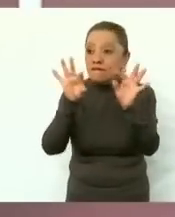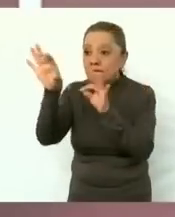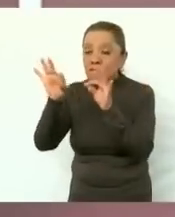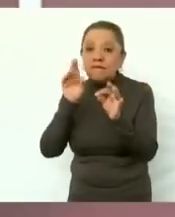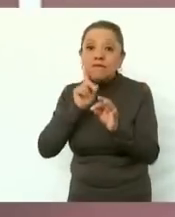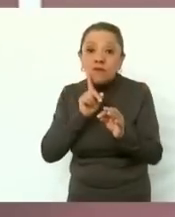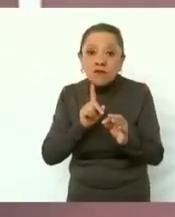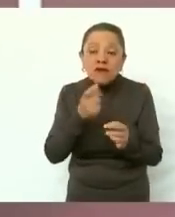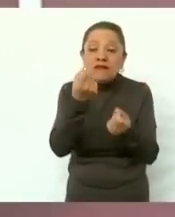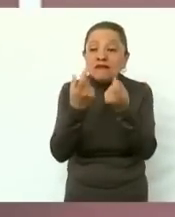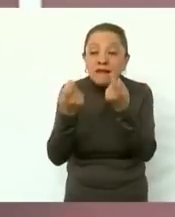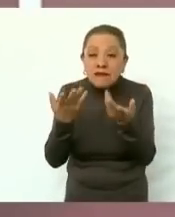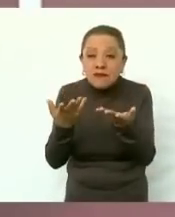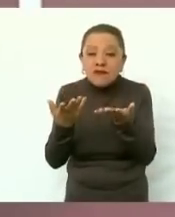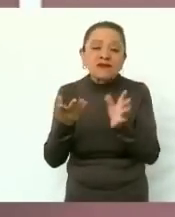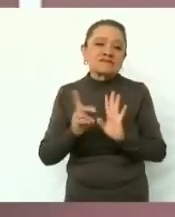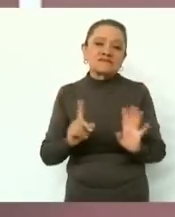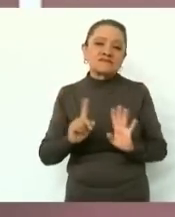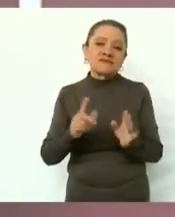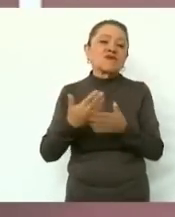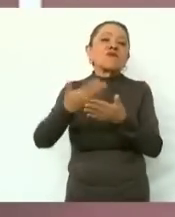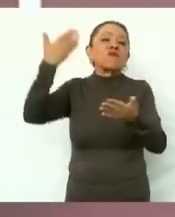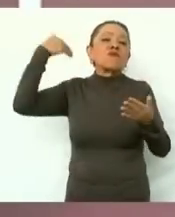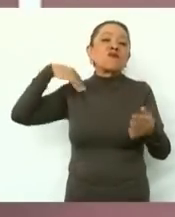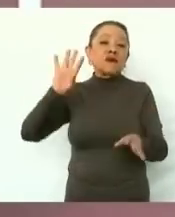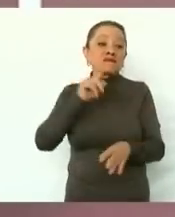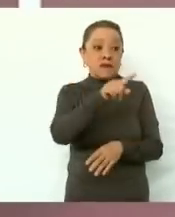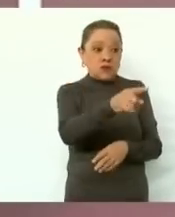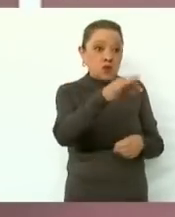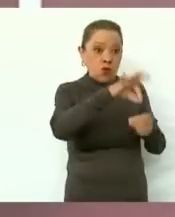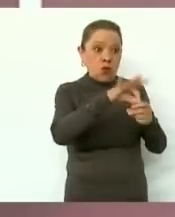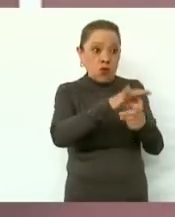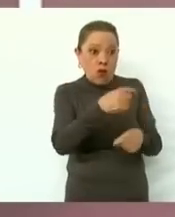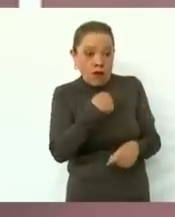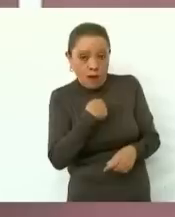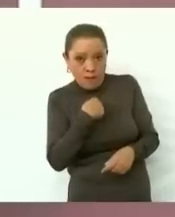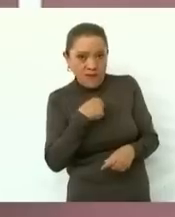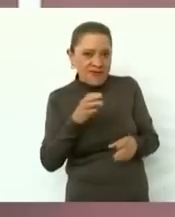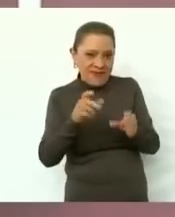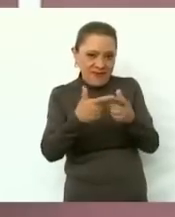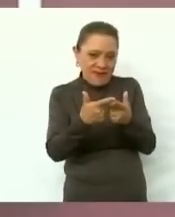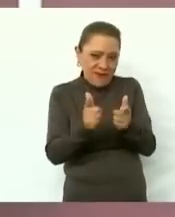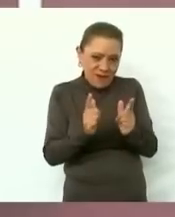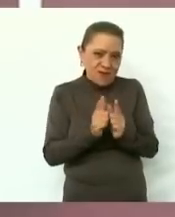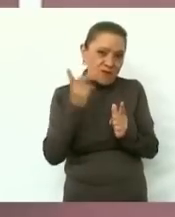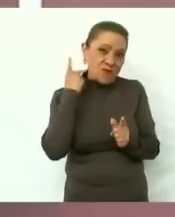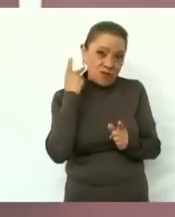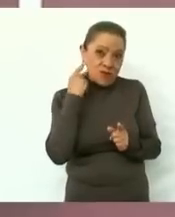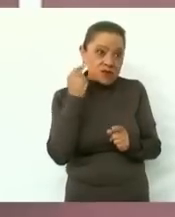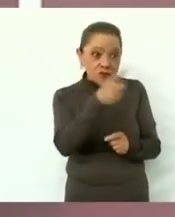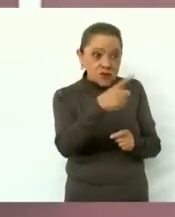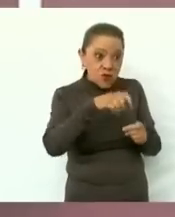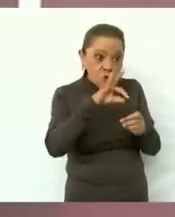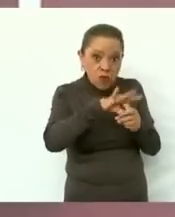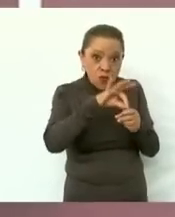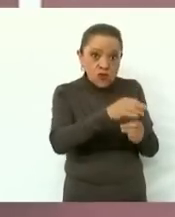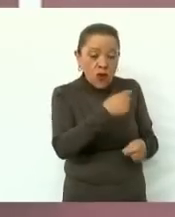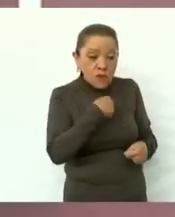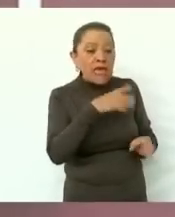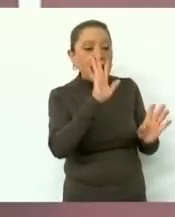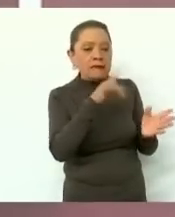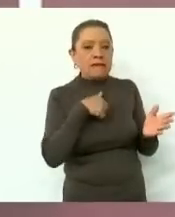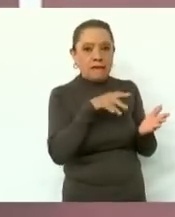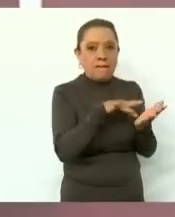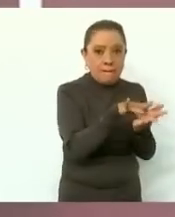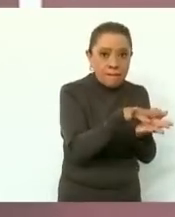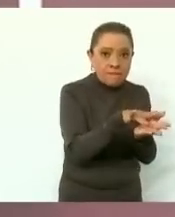de que si votaste por mí te doy un apoyo, no, aquí es para todas y todos los mexicanos, son derechos del pueblo de